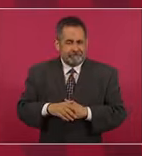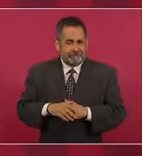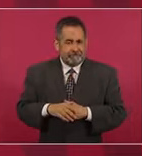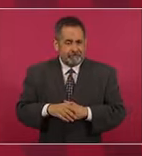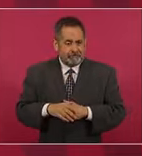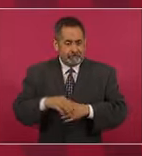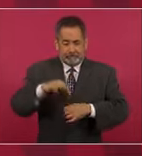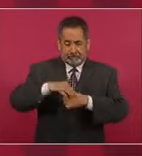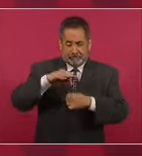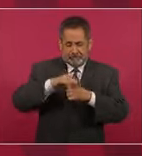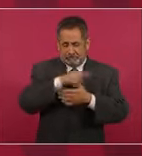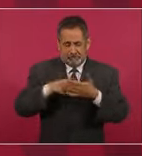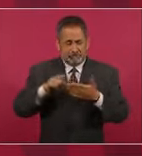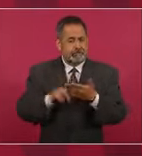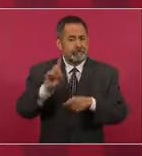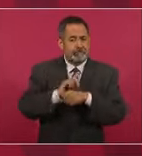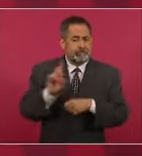el domingo.